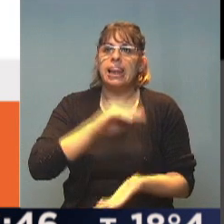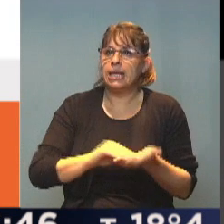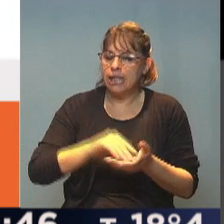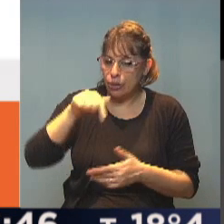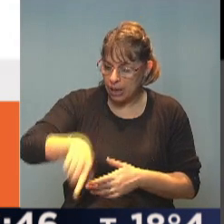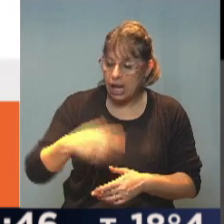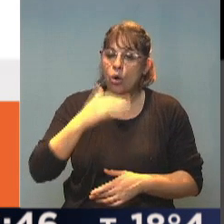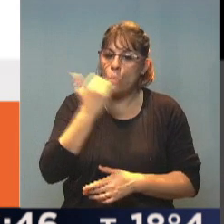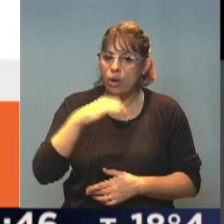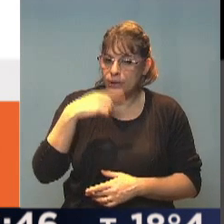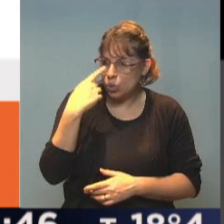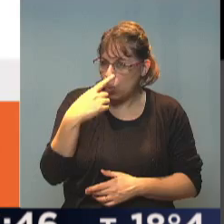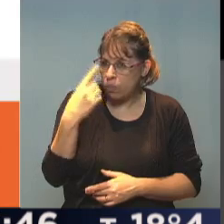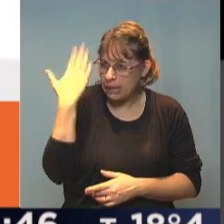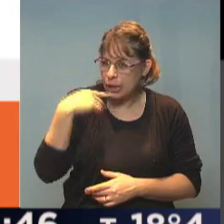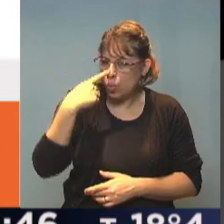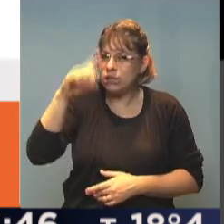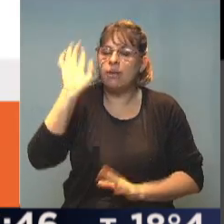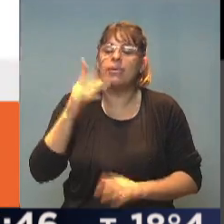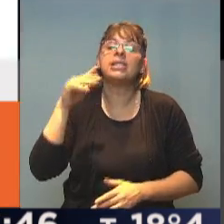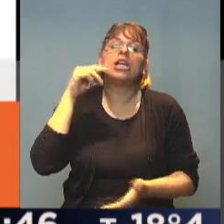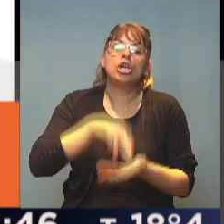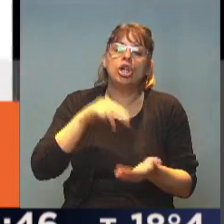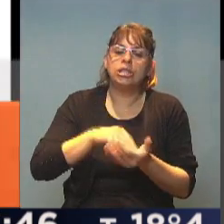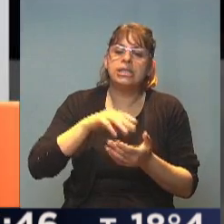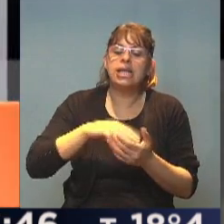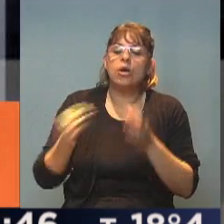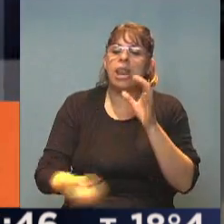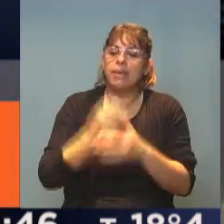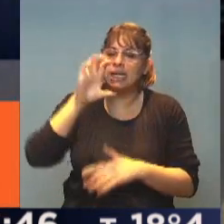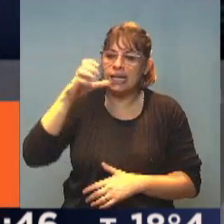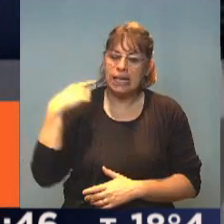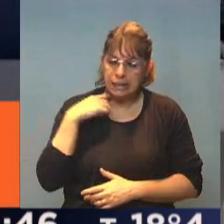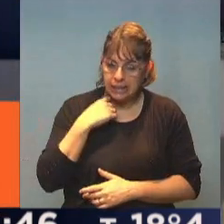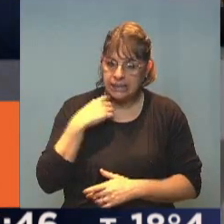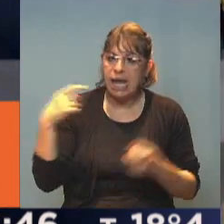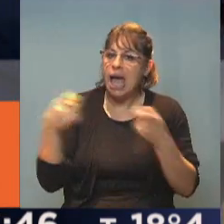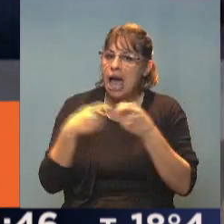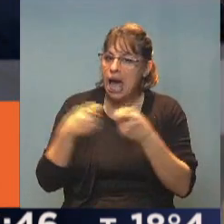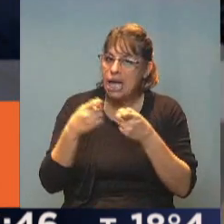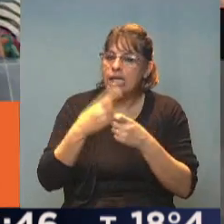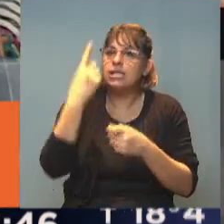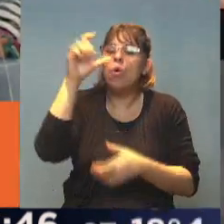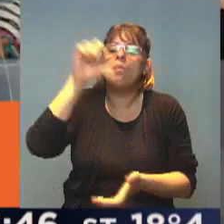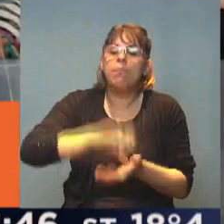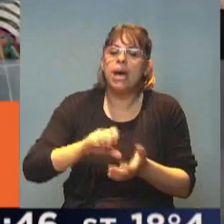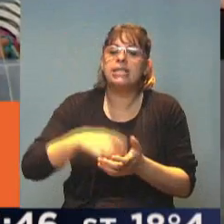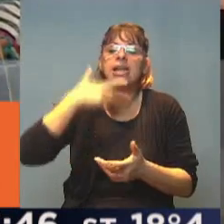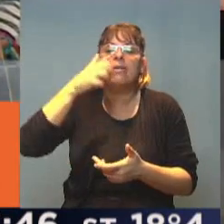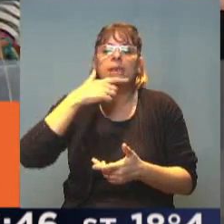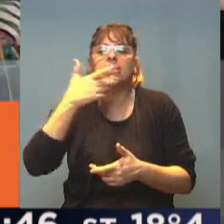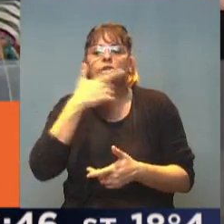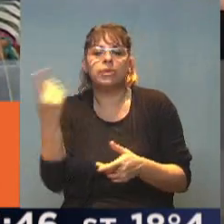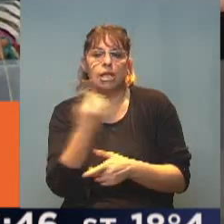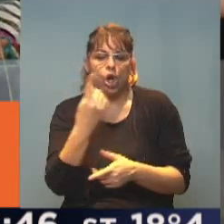este jueves condujo por última vez el noticiero de las mañanas de canal 13 la alianza un país de sergio massa y margarita stolbizer